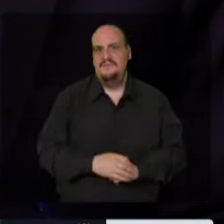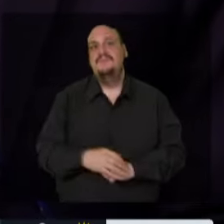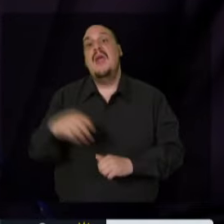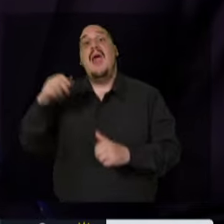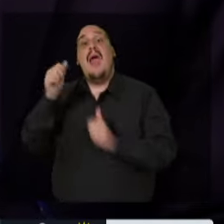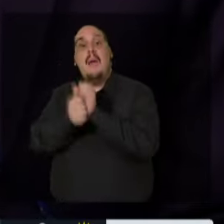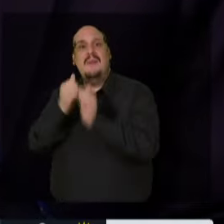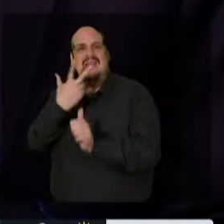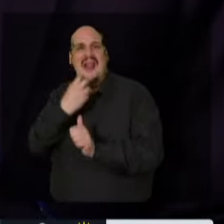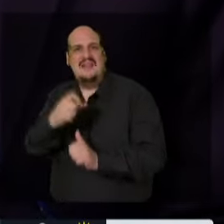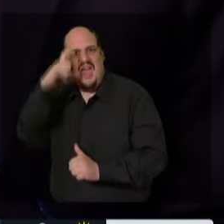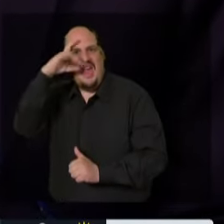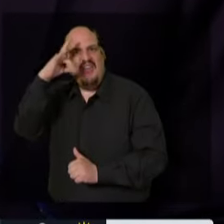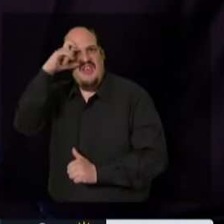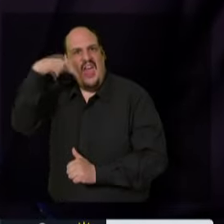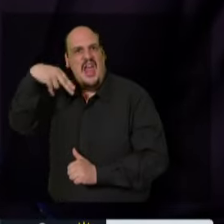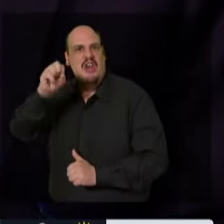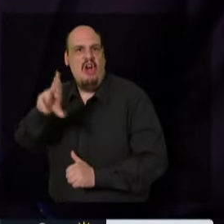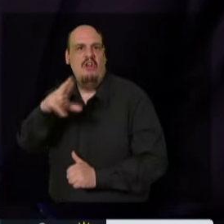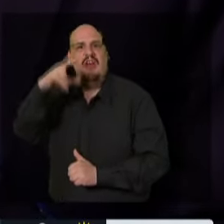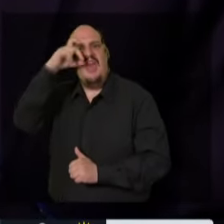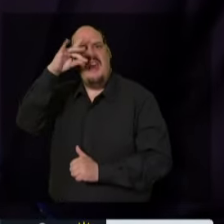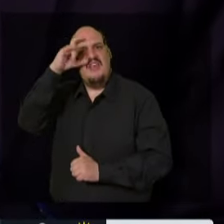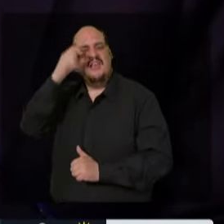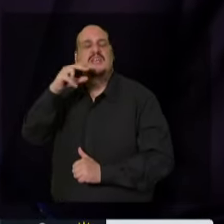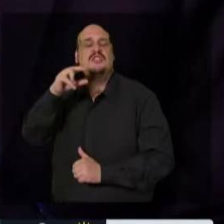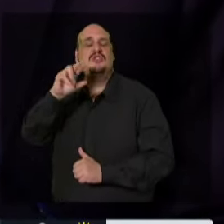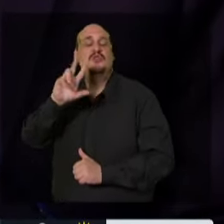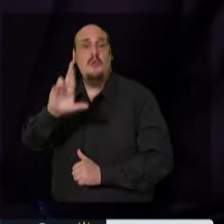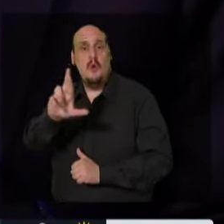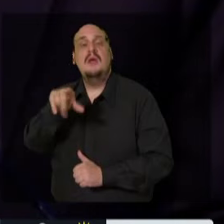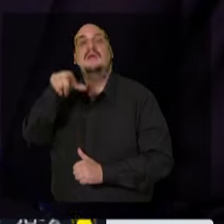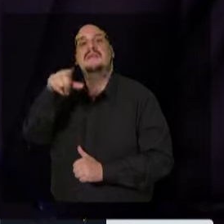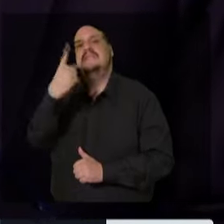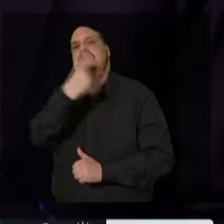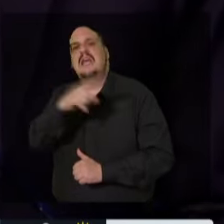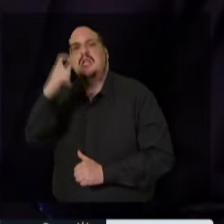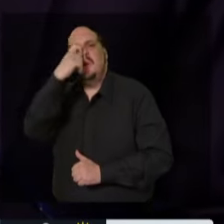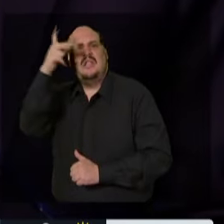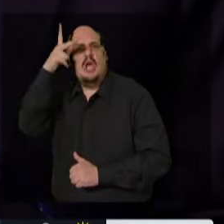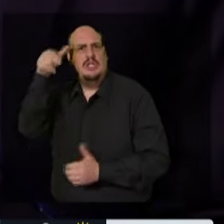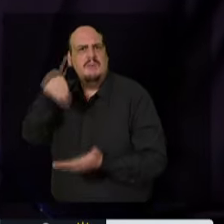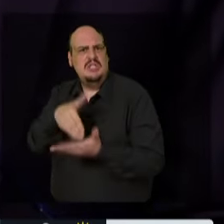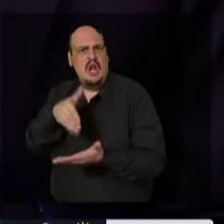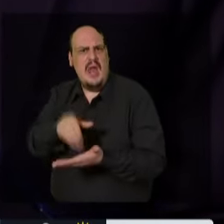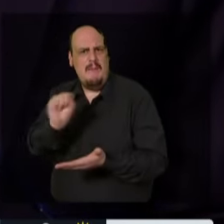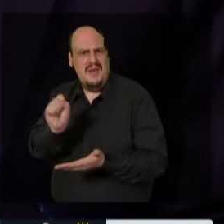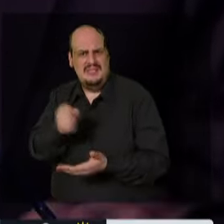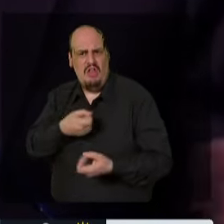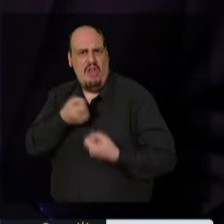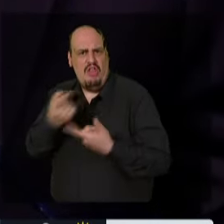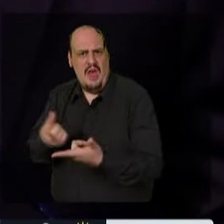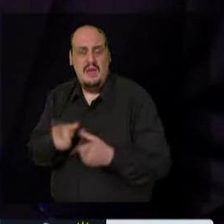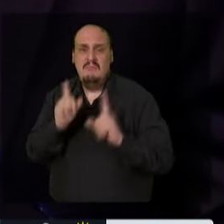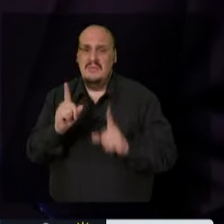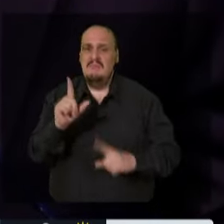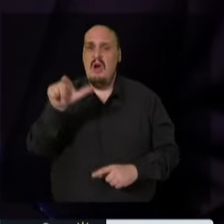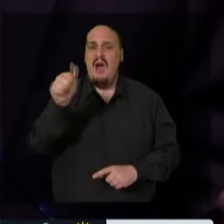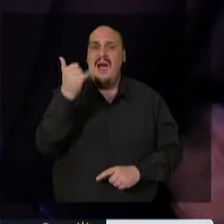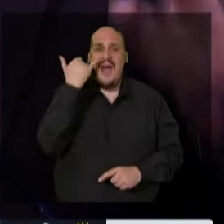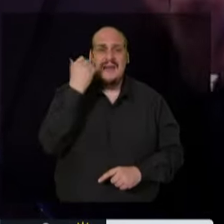Edesur, condonándole más de 120.000 millones de pesos que pagamos todos los argentinos. Y lo mismo a ISA, que le dieron